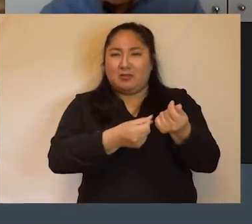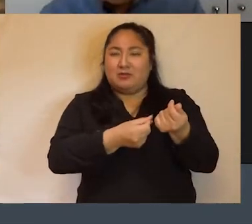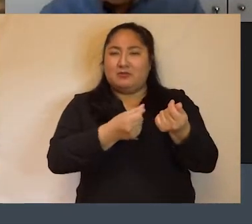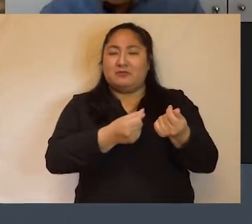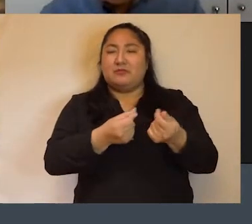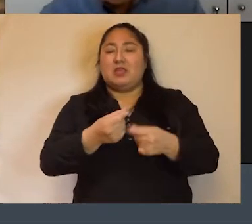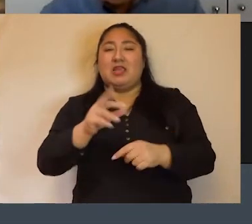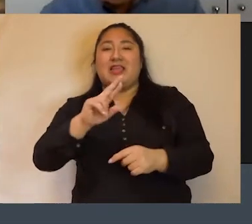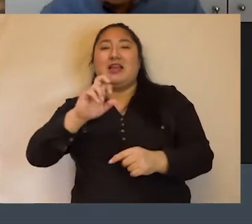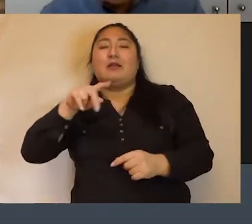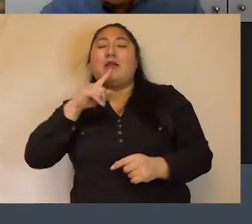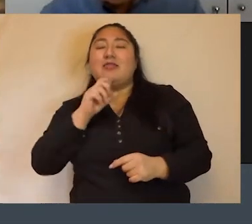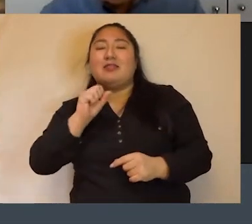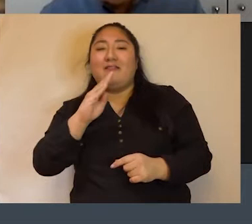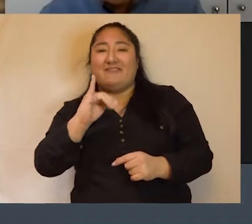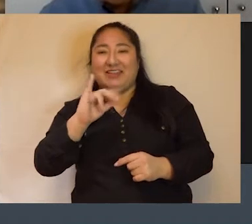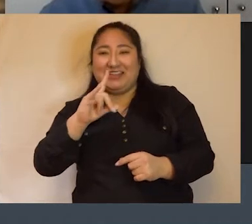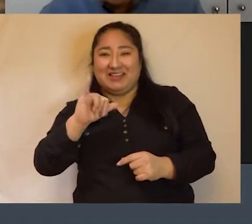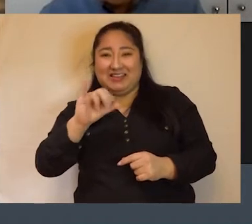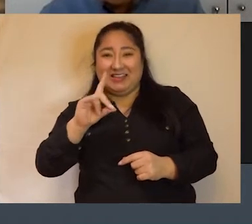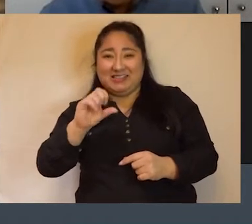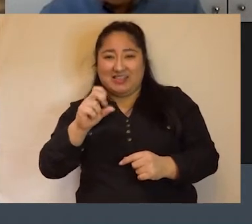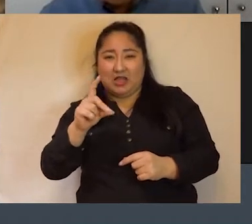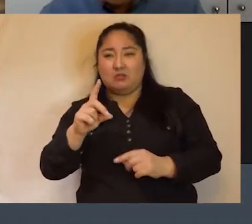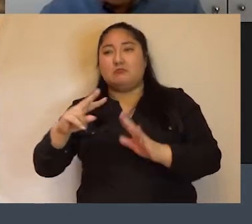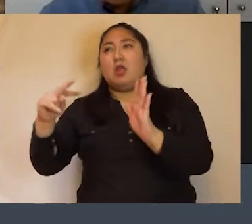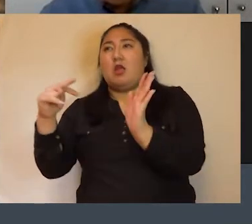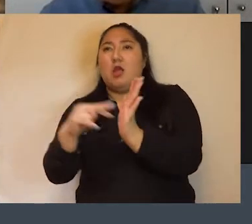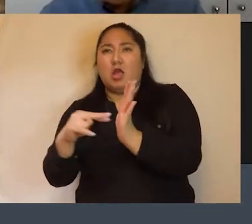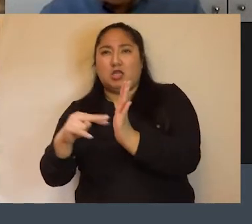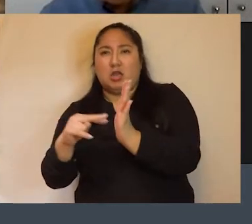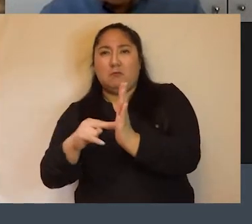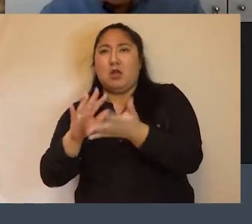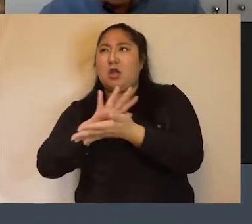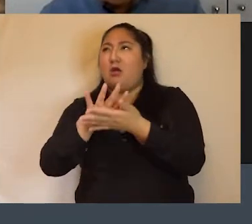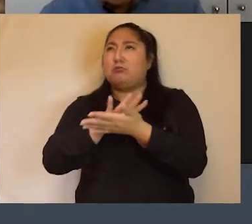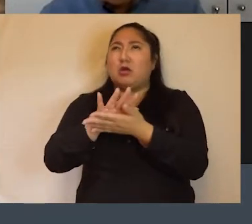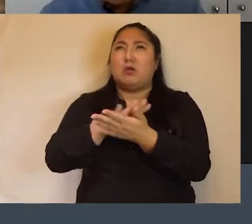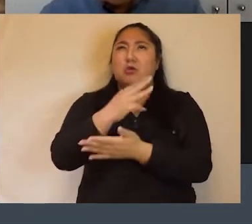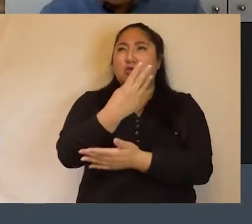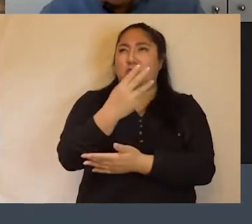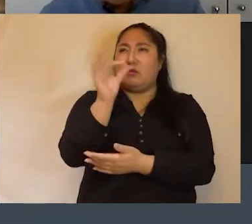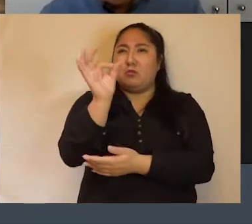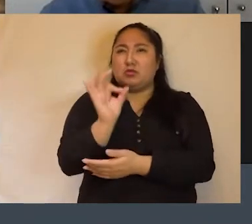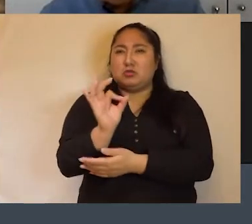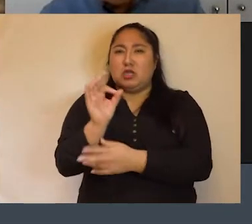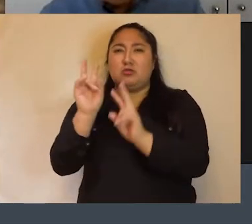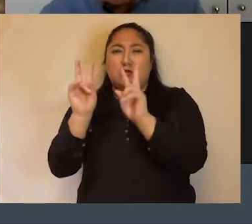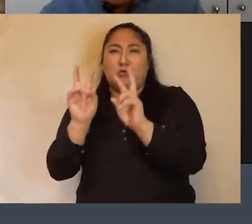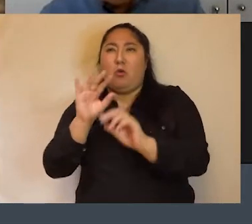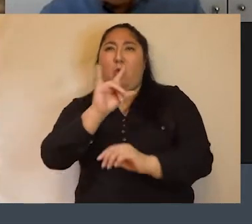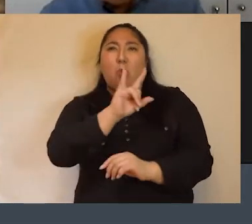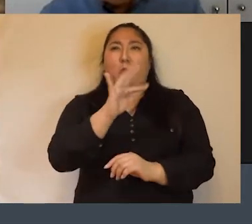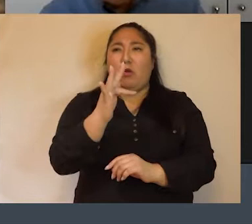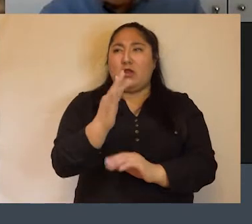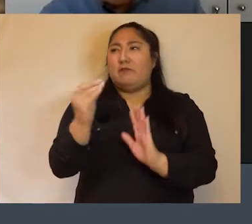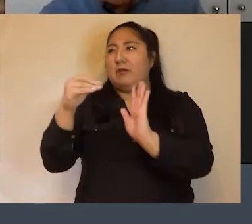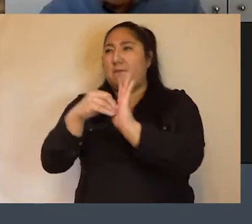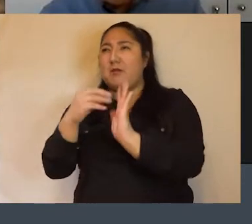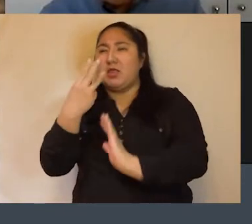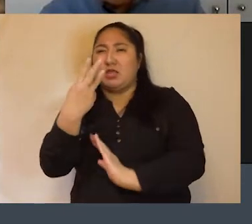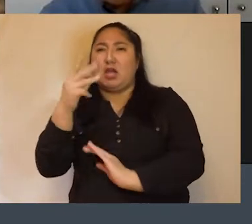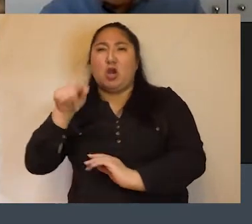de capitales y las rentabilidades esperadas de largo plazo deberán estar en torno al 3% en términos reales. UF